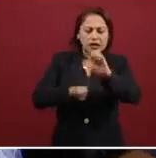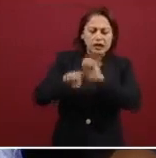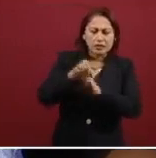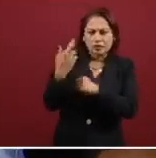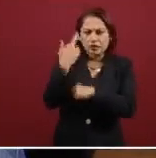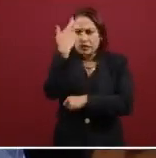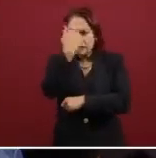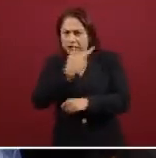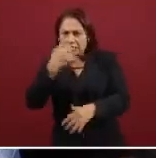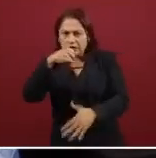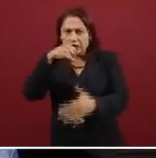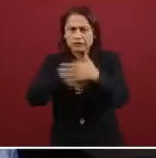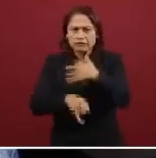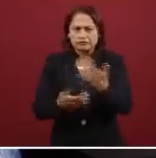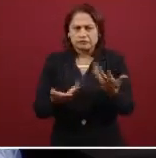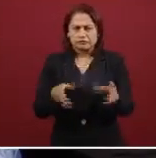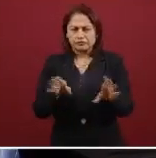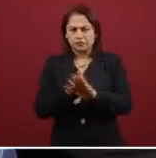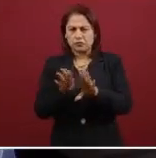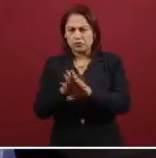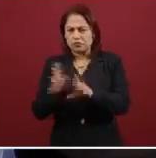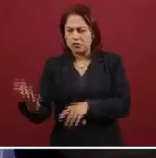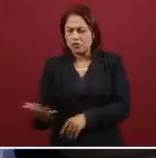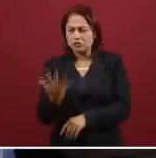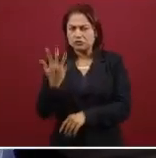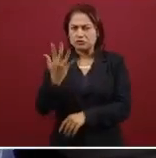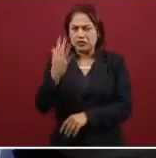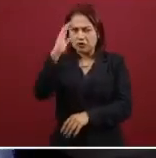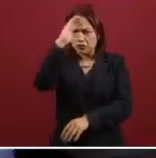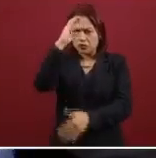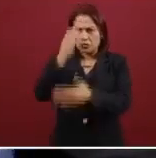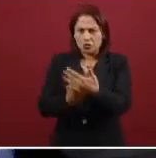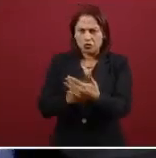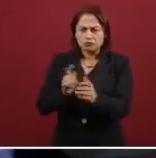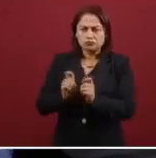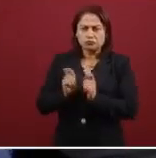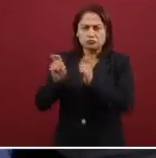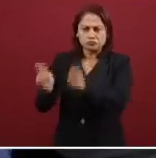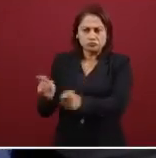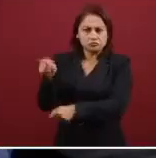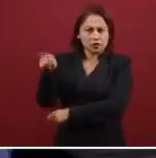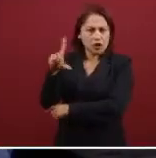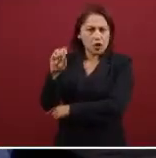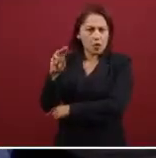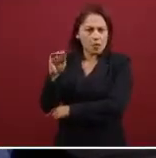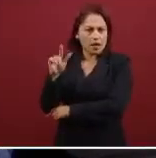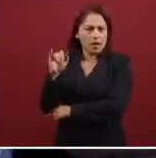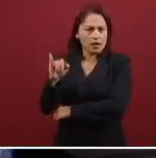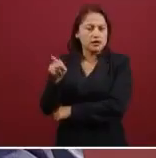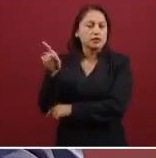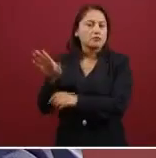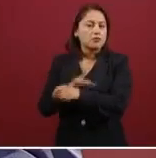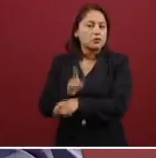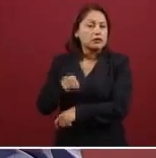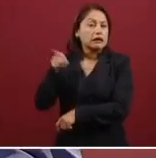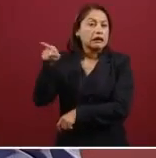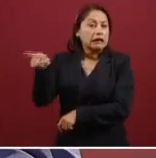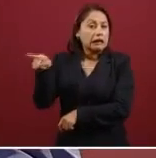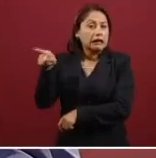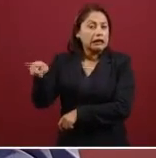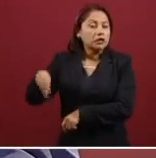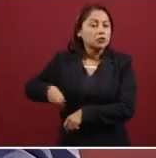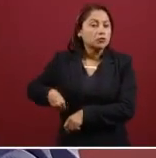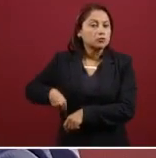que, o sea, estos cinco contratos quizá ni siquiera se le hubieran otorgado a Carlos Lomelí toda vez de que él empezó con este tipo de… Es que hay que ver bien